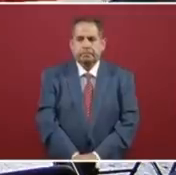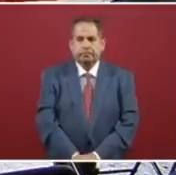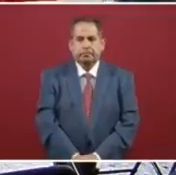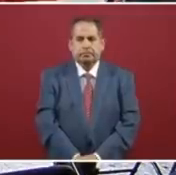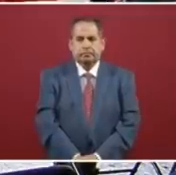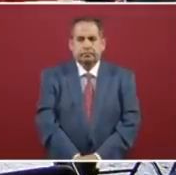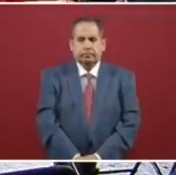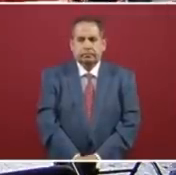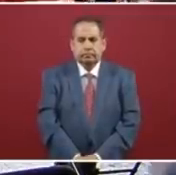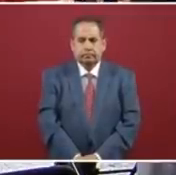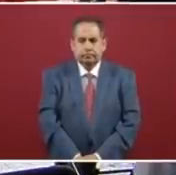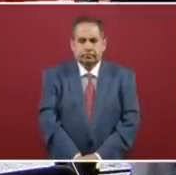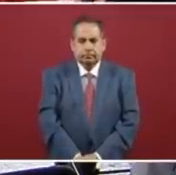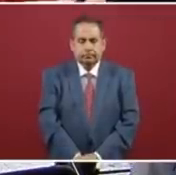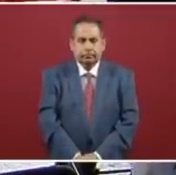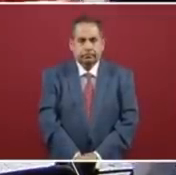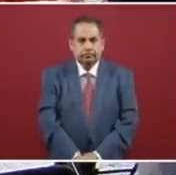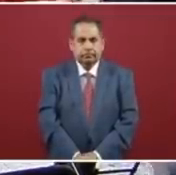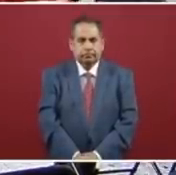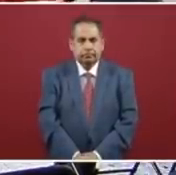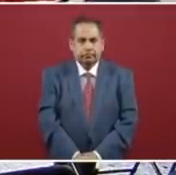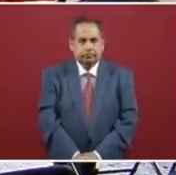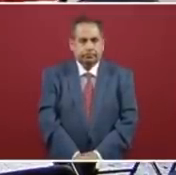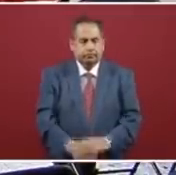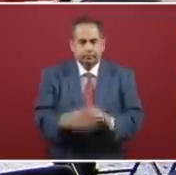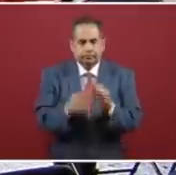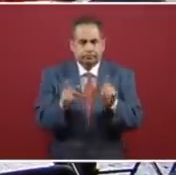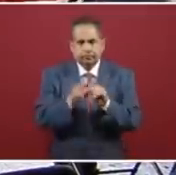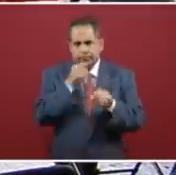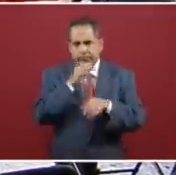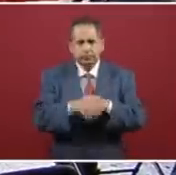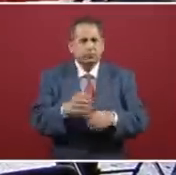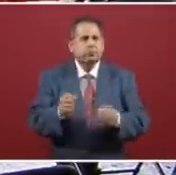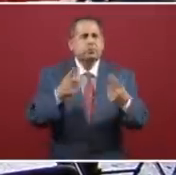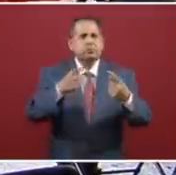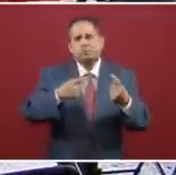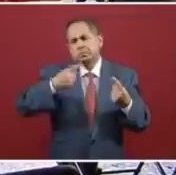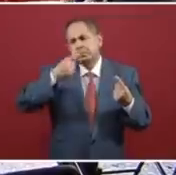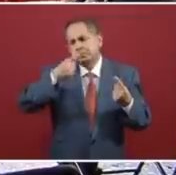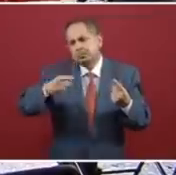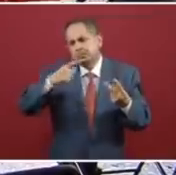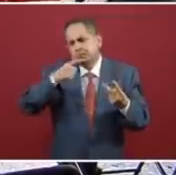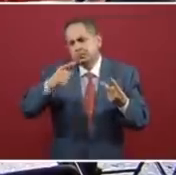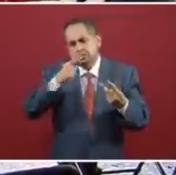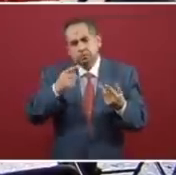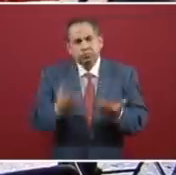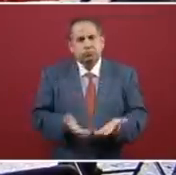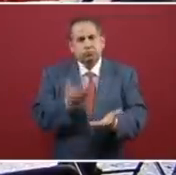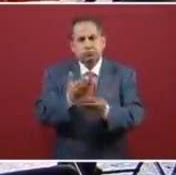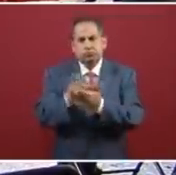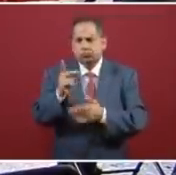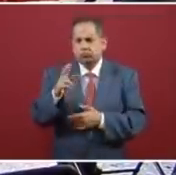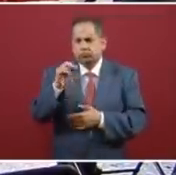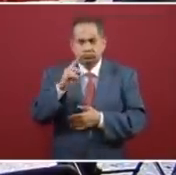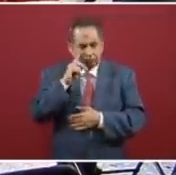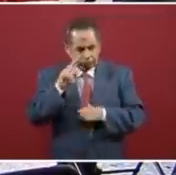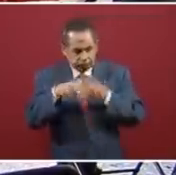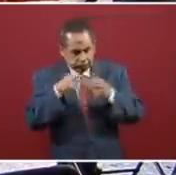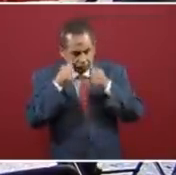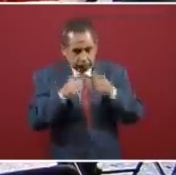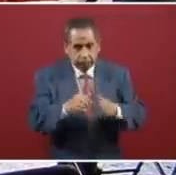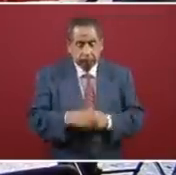aquí mire solo para puntualizar cuántas denuncias se presentaron que atendió profeco